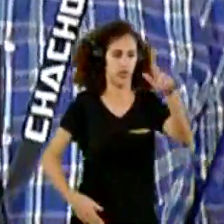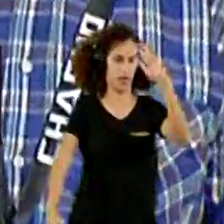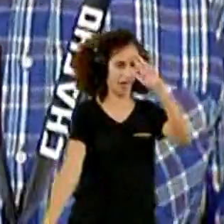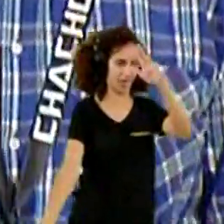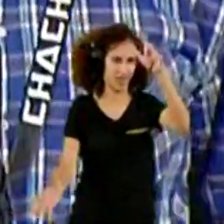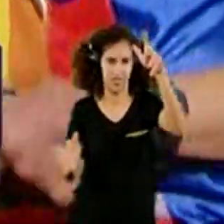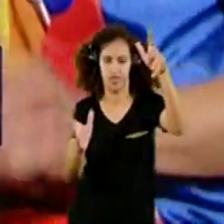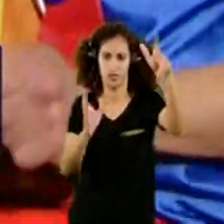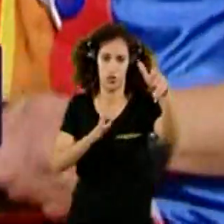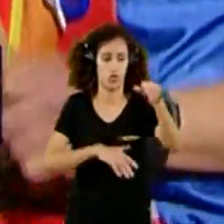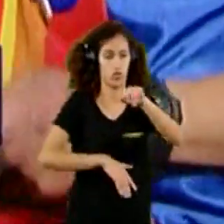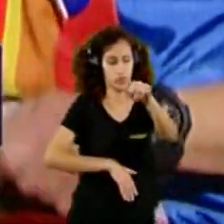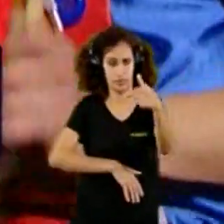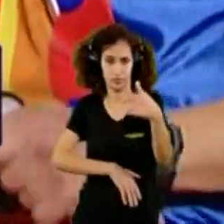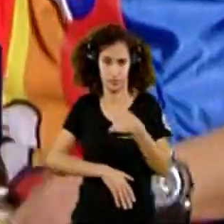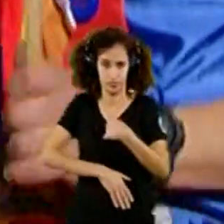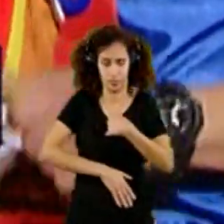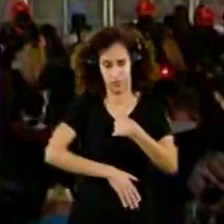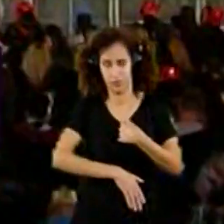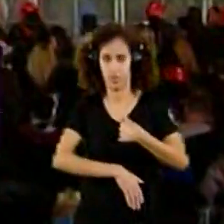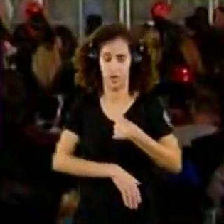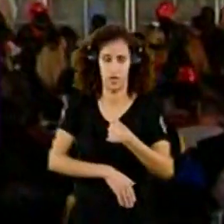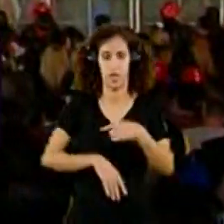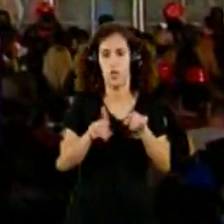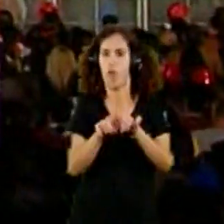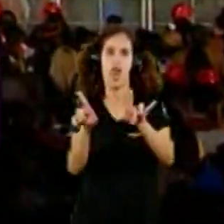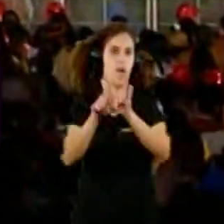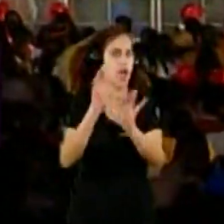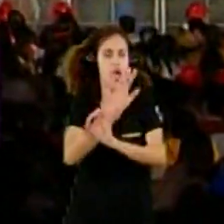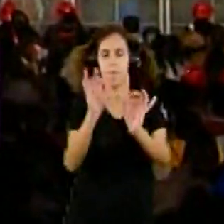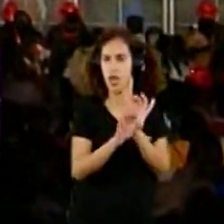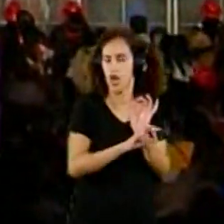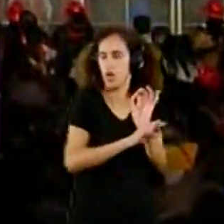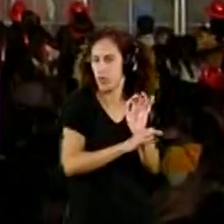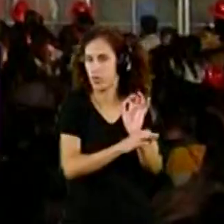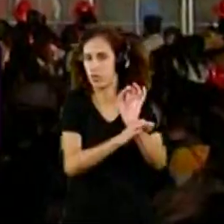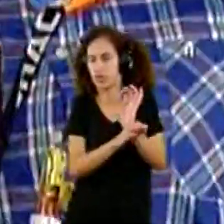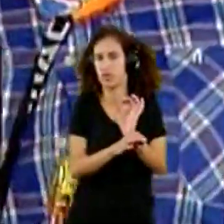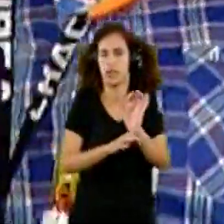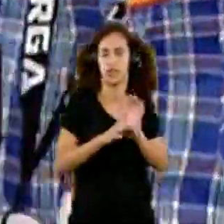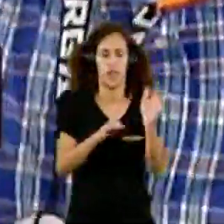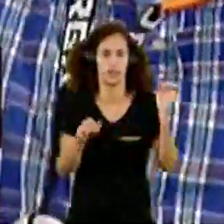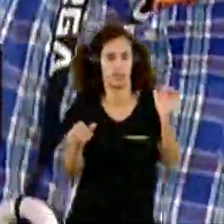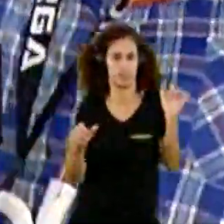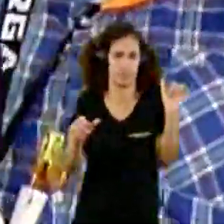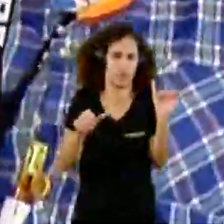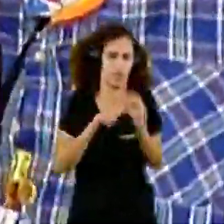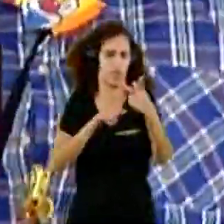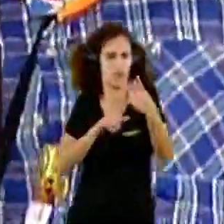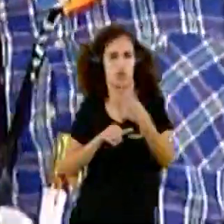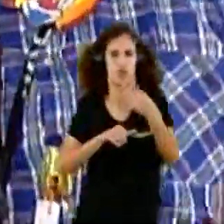loco, somos tú y yo, como hermanos gemelos, y desde hace tiempo, todos